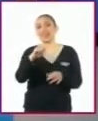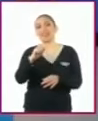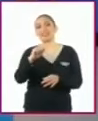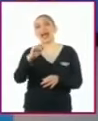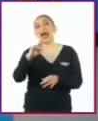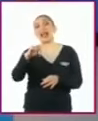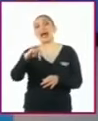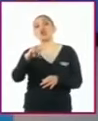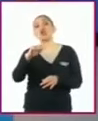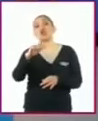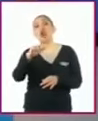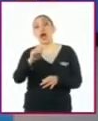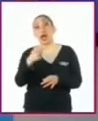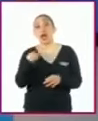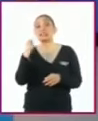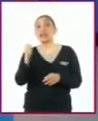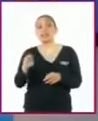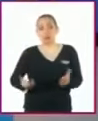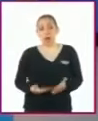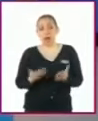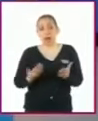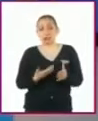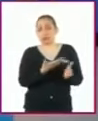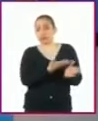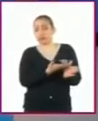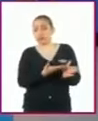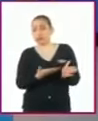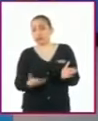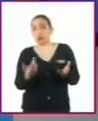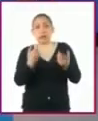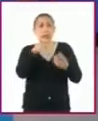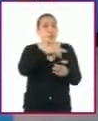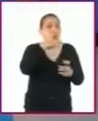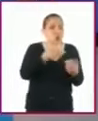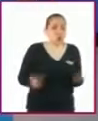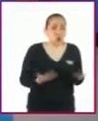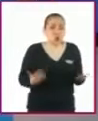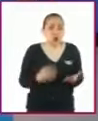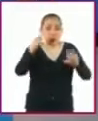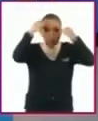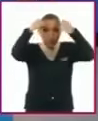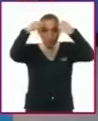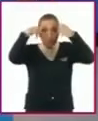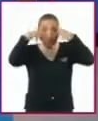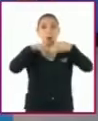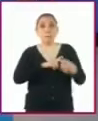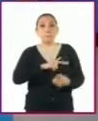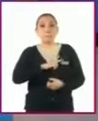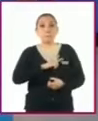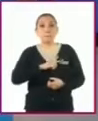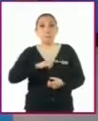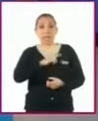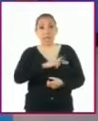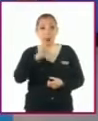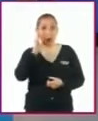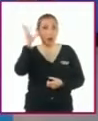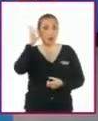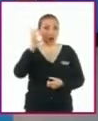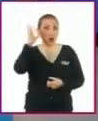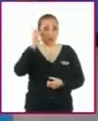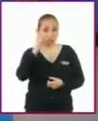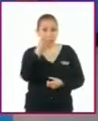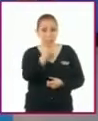idea consistía en bailar durante un tiempo prolongado a un ritmo rápido para sudar el veneno. Acompáñanos a escuchar